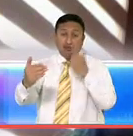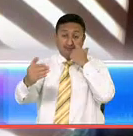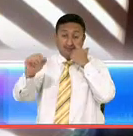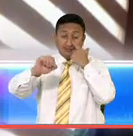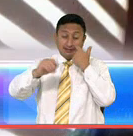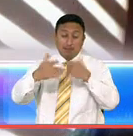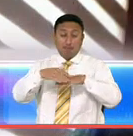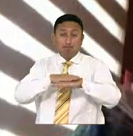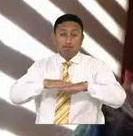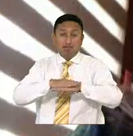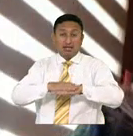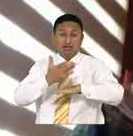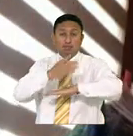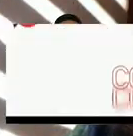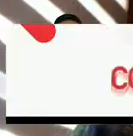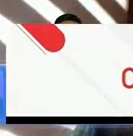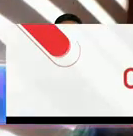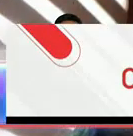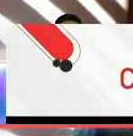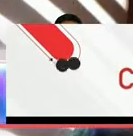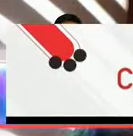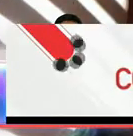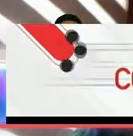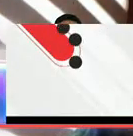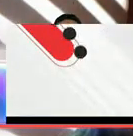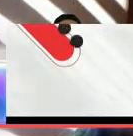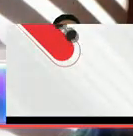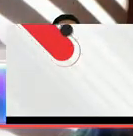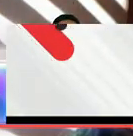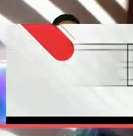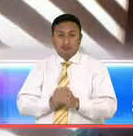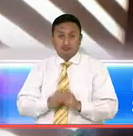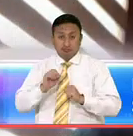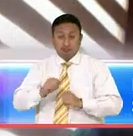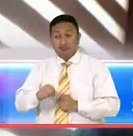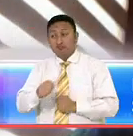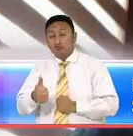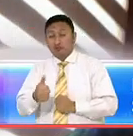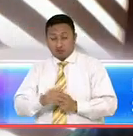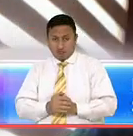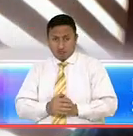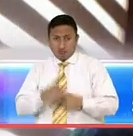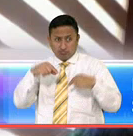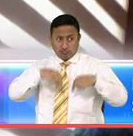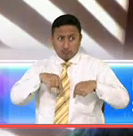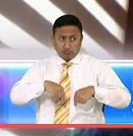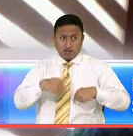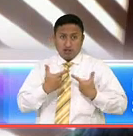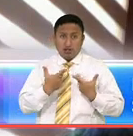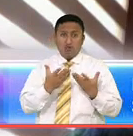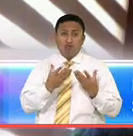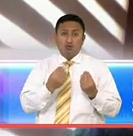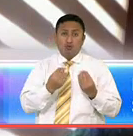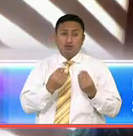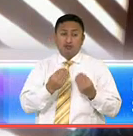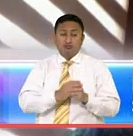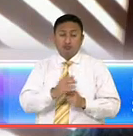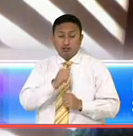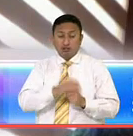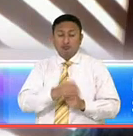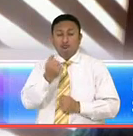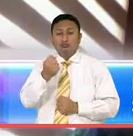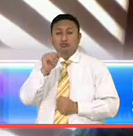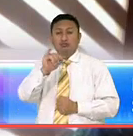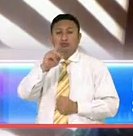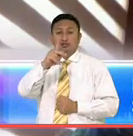de las plataformas de nuevos prototipos para frente a otros patógenos existen todavía muchos otros que pueda modificar vuelven que es